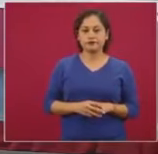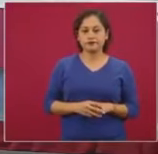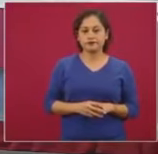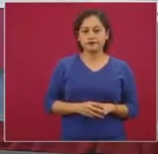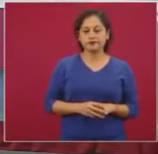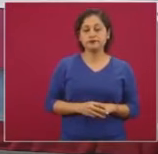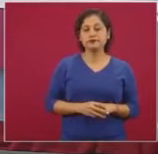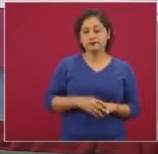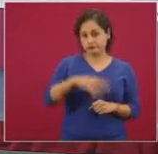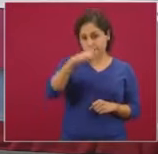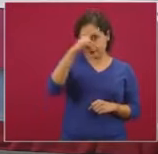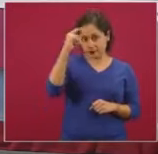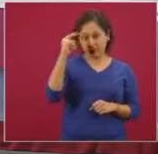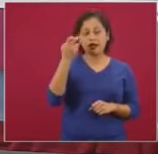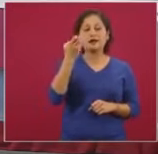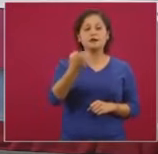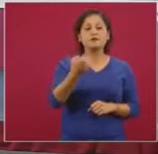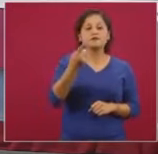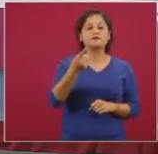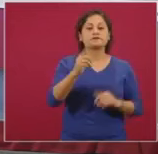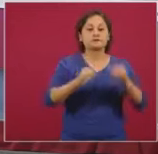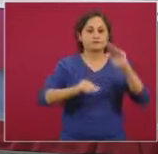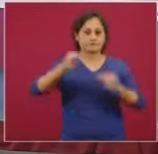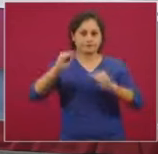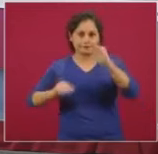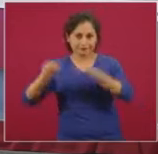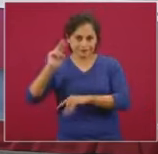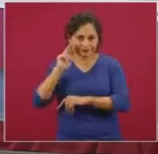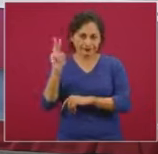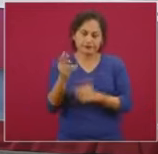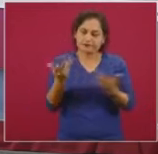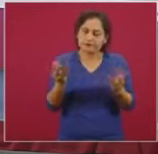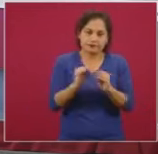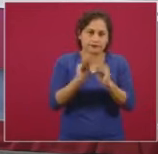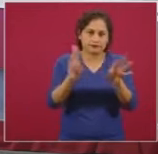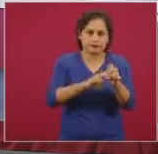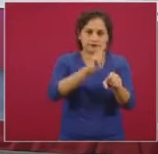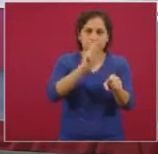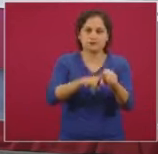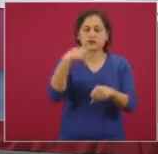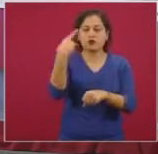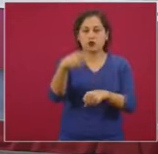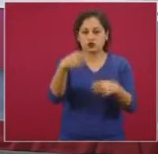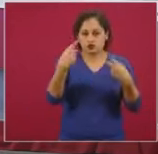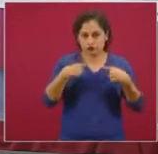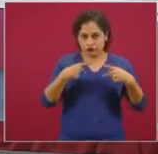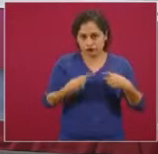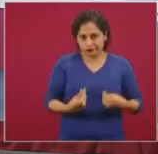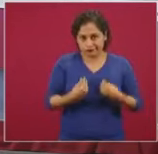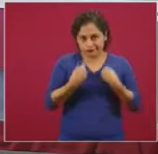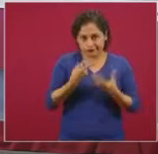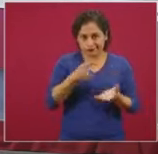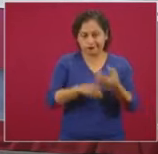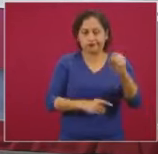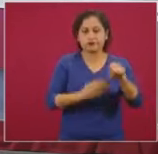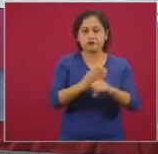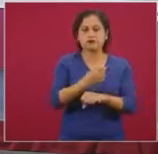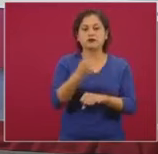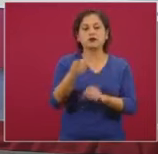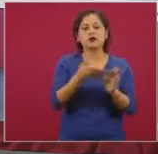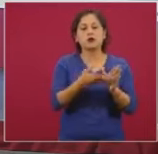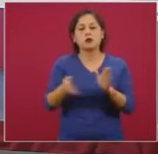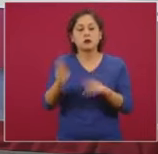Nayarit, con más variabilidad en su estimación por la población, pero aún así se puede apreciar el exceso de mortalidad a partir de la